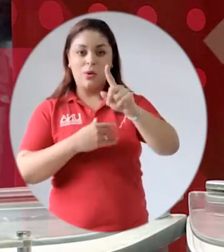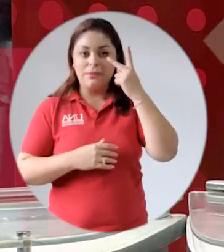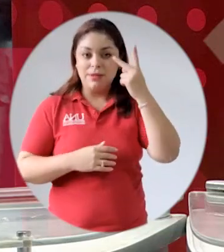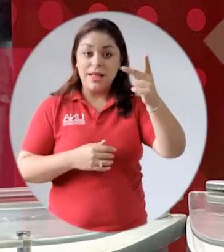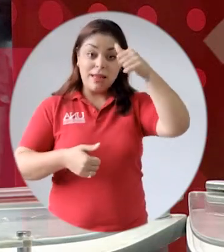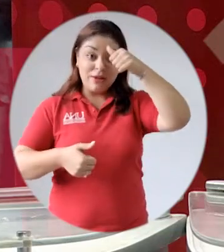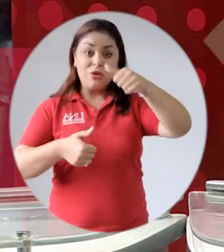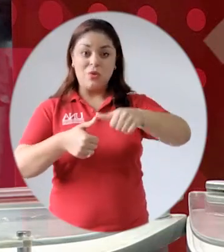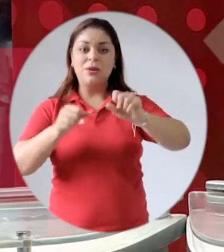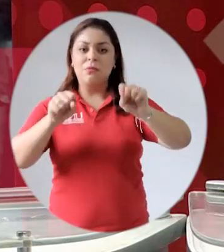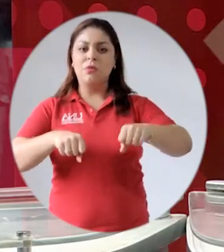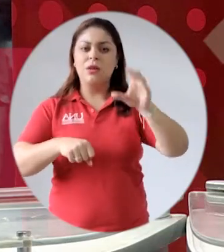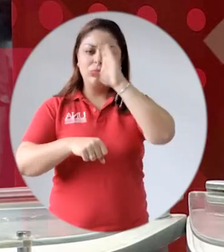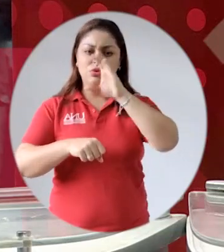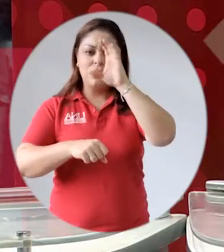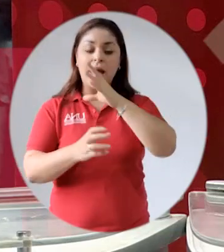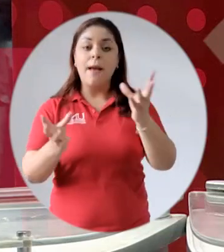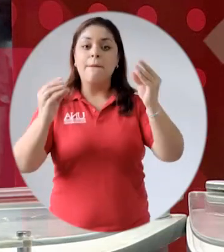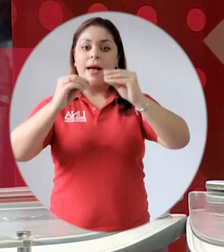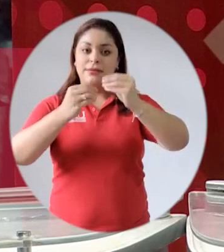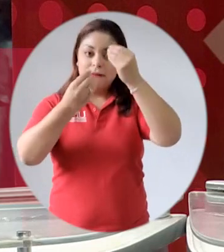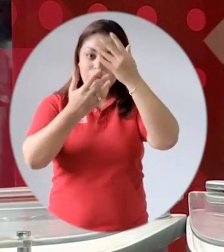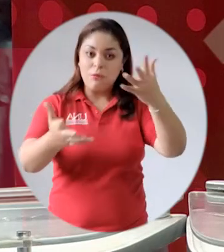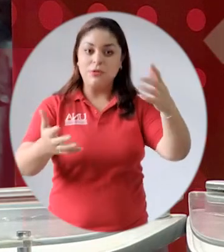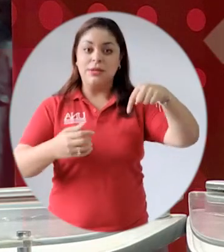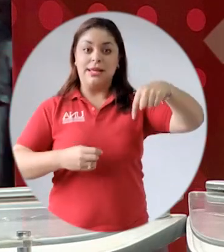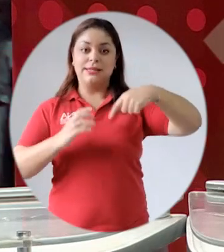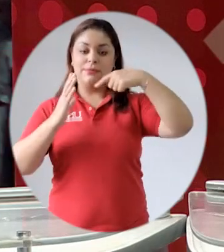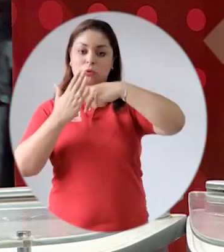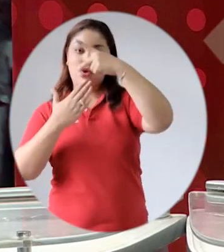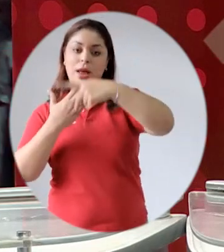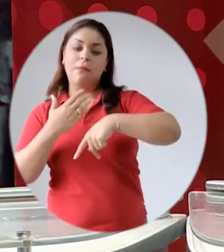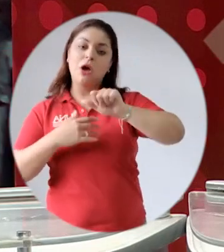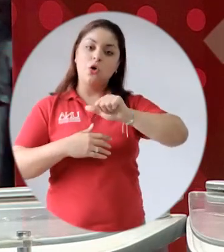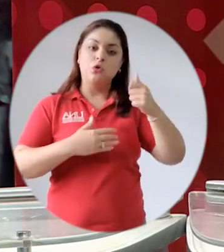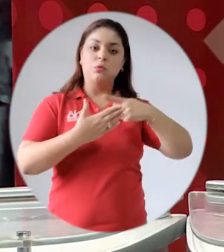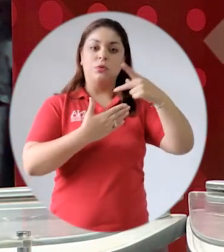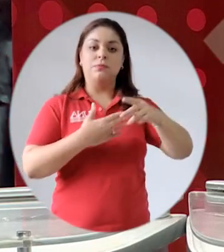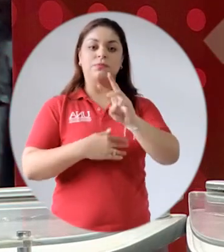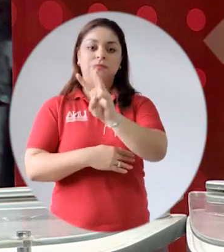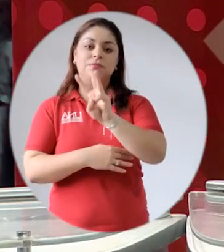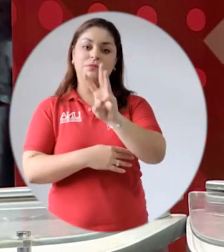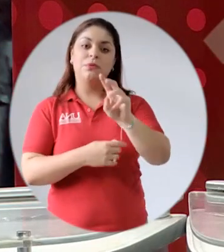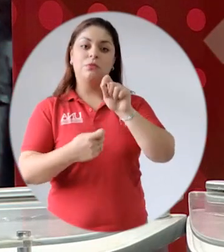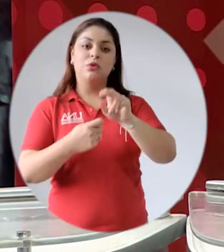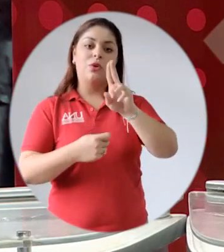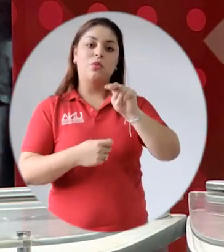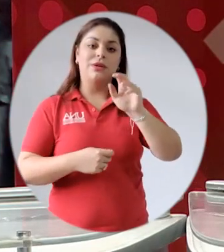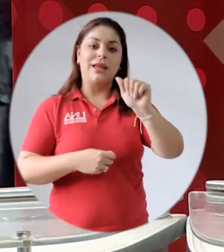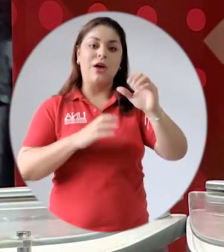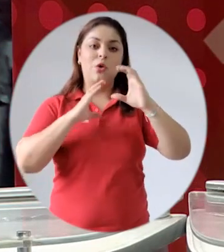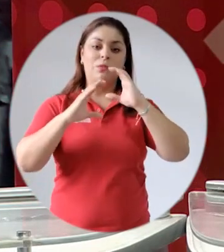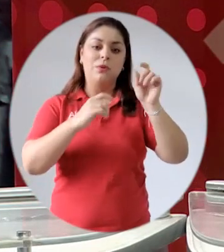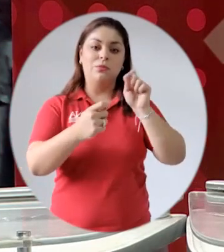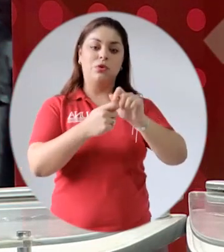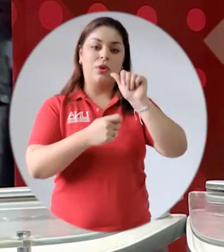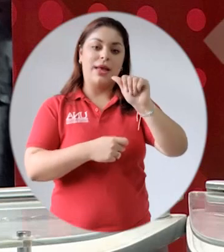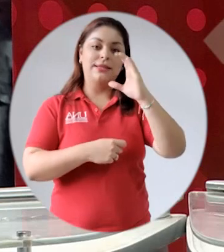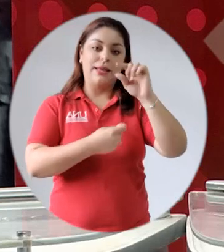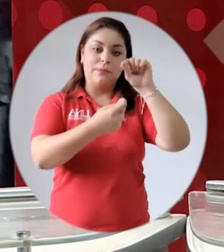debe cambiar las políticas públicas, creemos en las políticas públicas, lo que debe cambiar es el abordaje cercano a la comunidad, porque hemos visto una